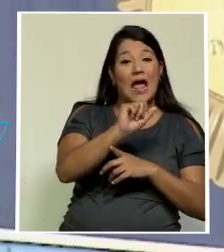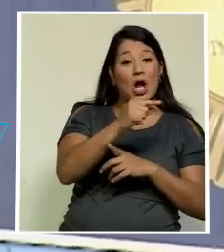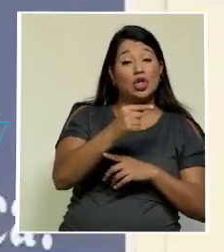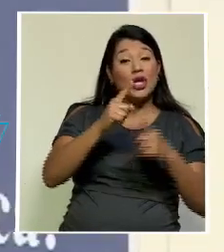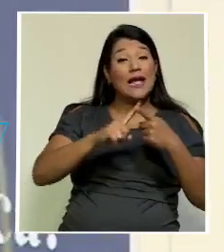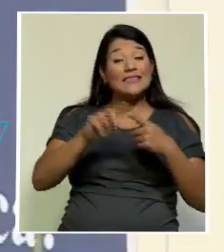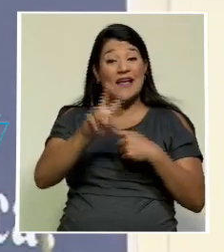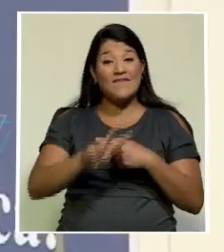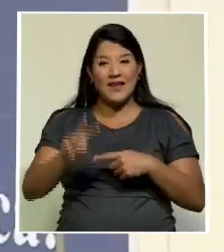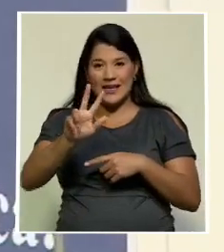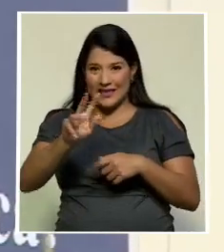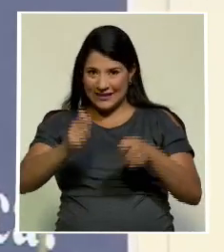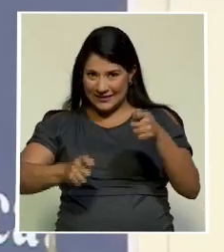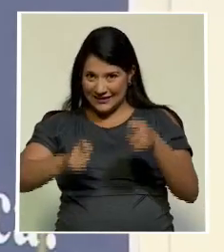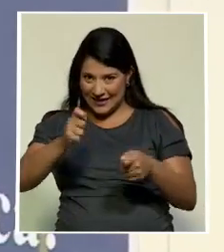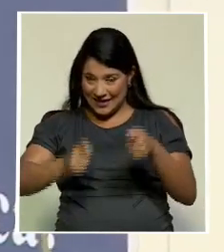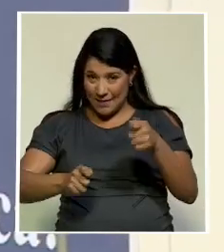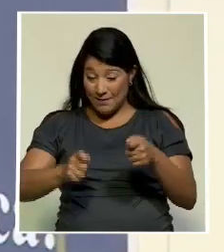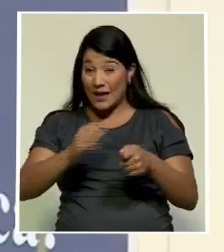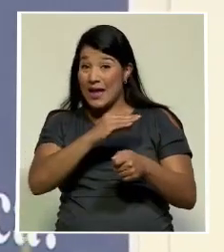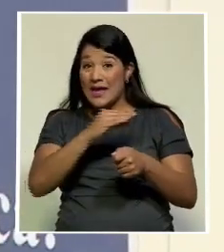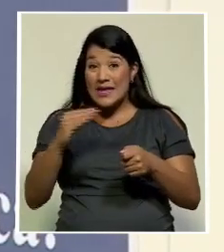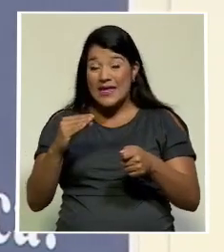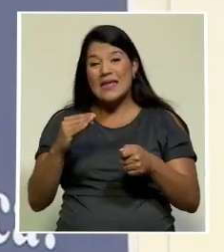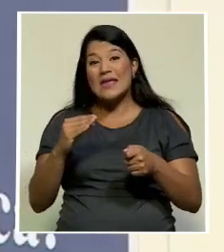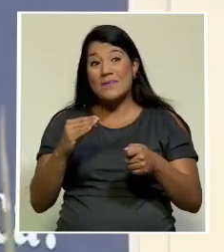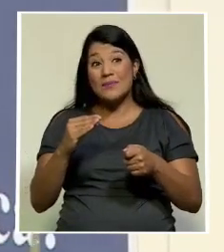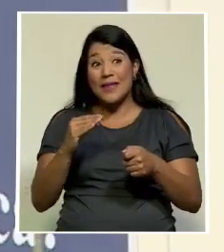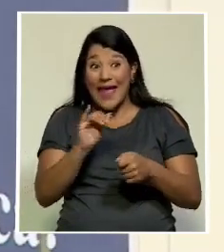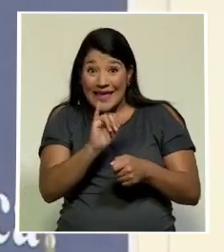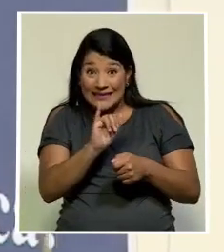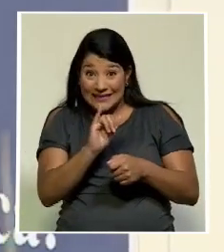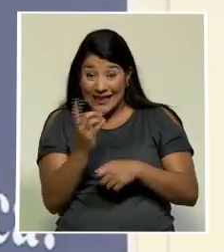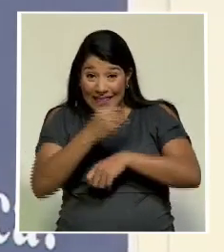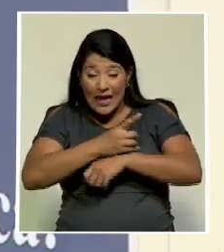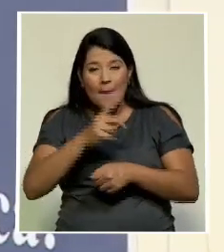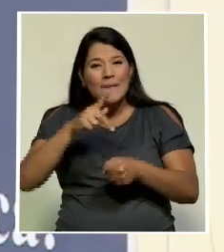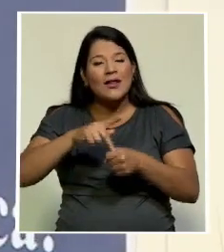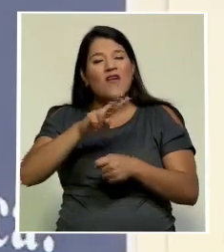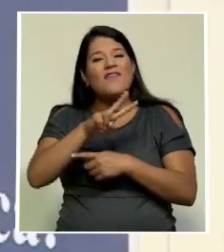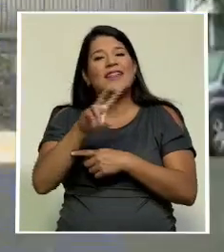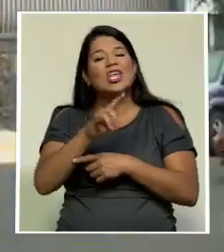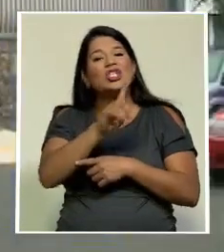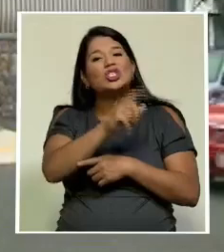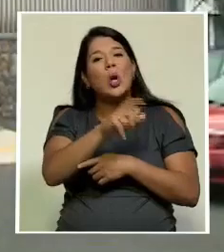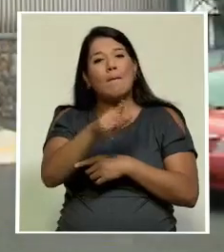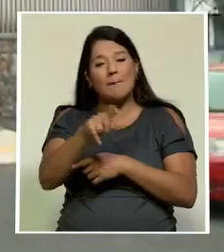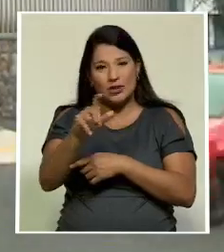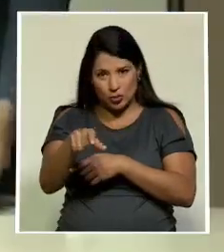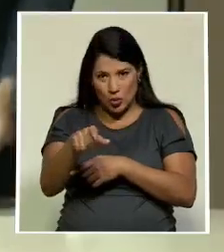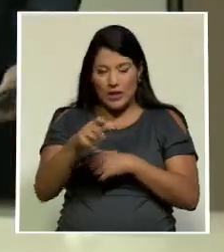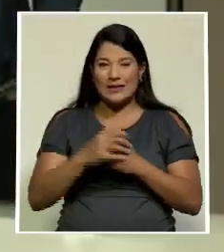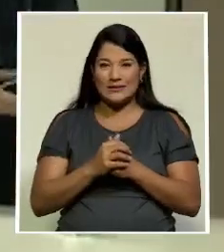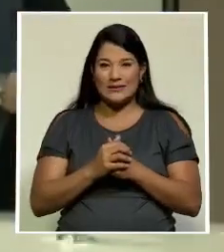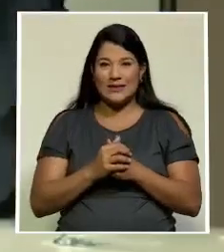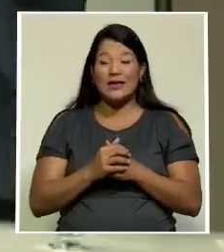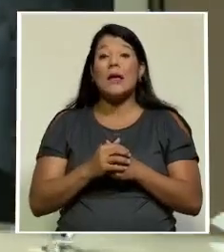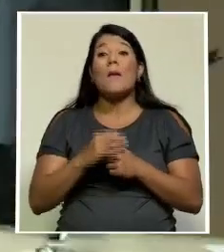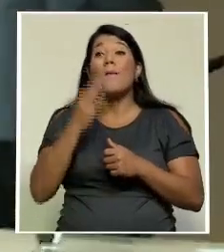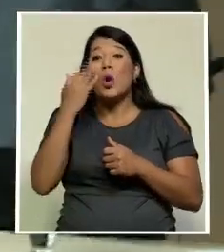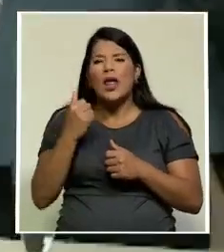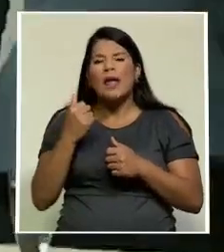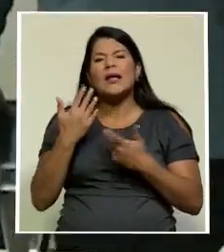de septiembre y al cierre del mismo, 28 personas cumplieron con los requisitos y se postularon para el puesto que dejó Emilia Navas